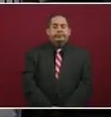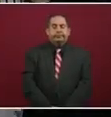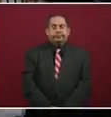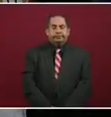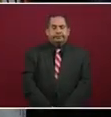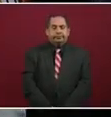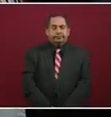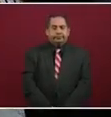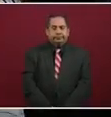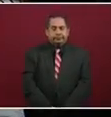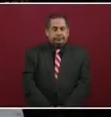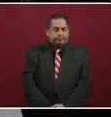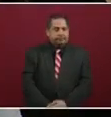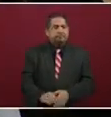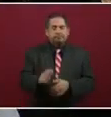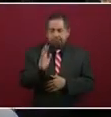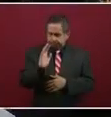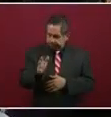Se hizo